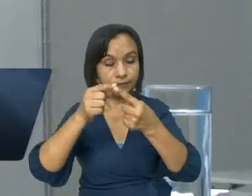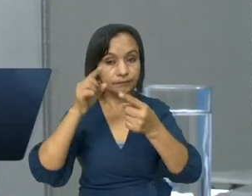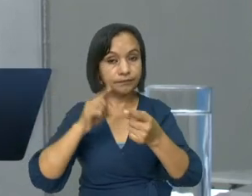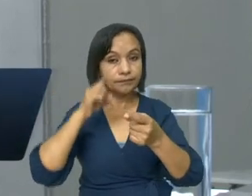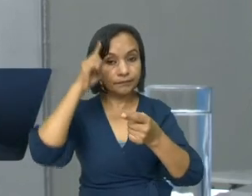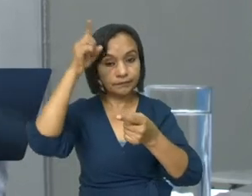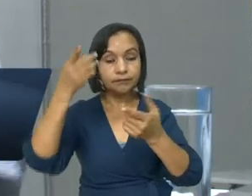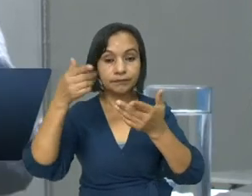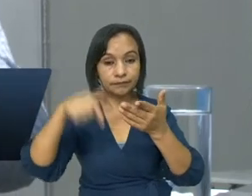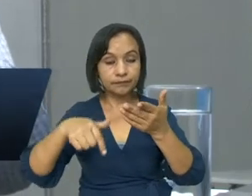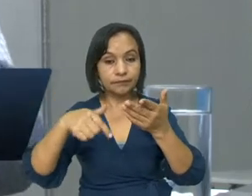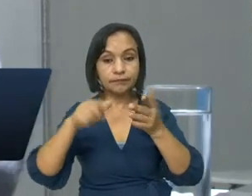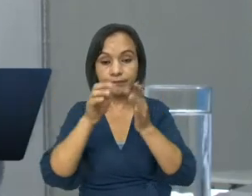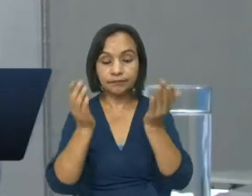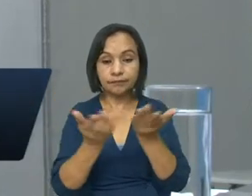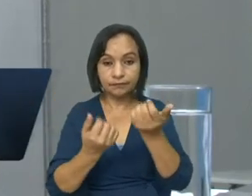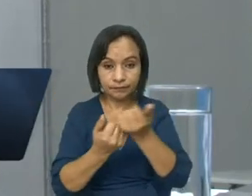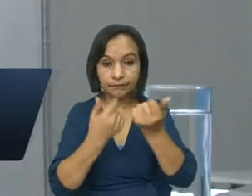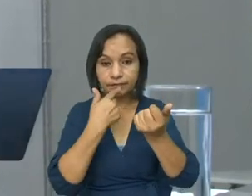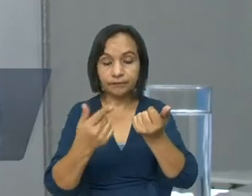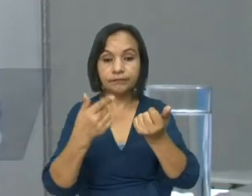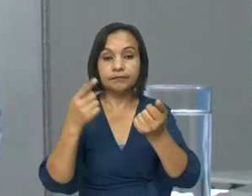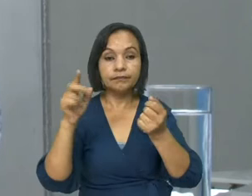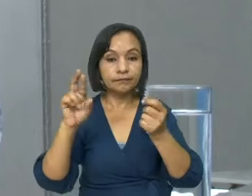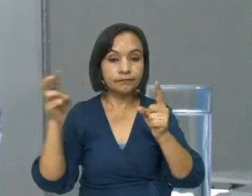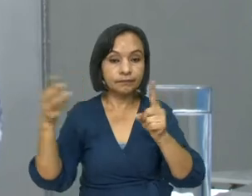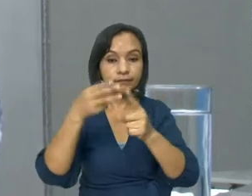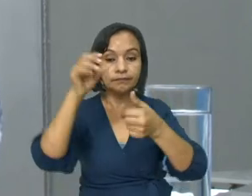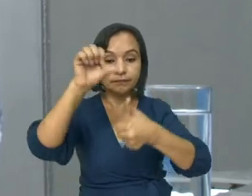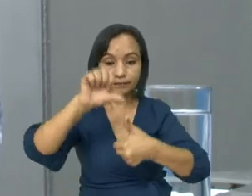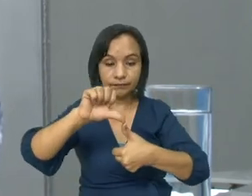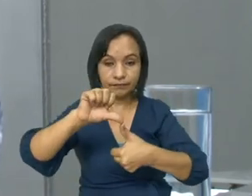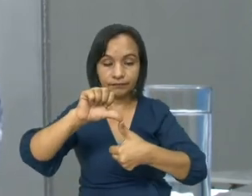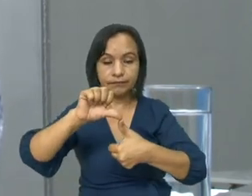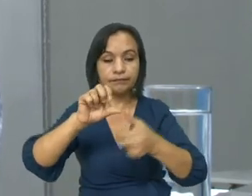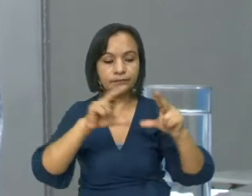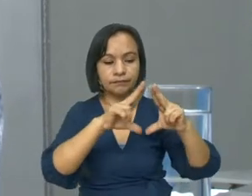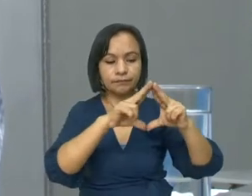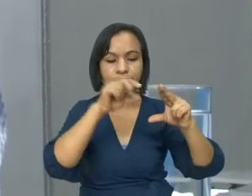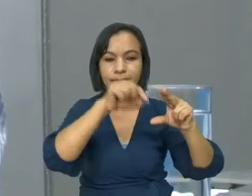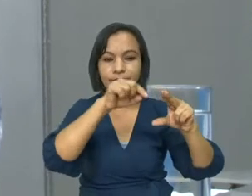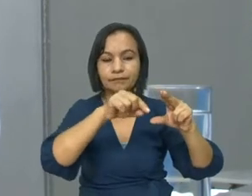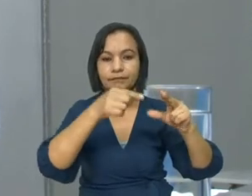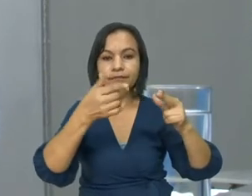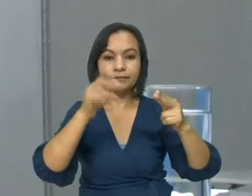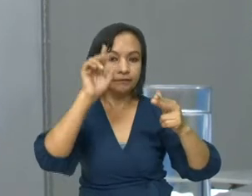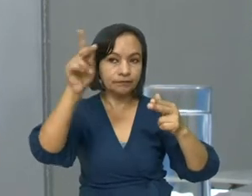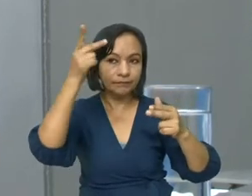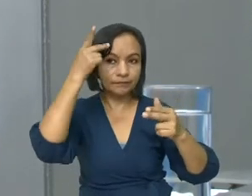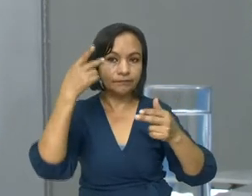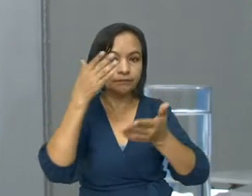Desarrollo Sostenible, donde está el compromiso para la región centroamericana, y ahí estamos nosotros. Y además la voluntad política que